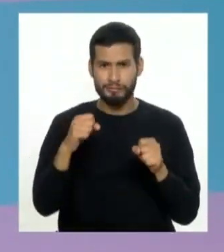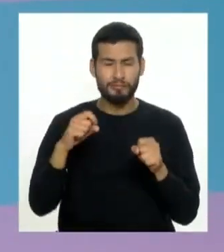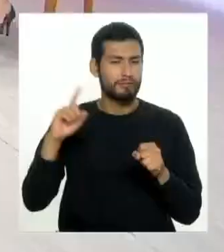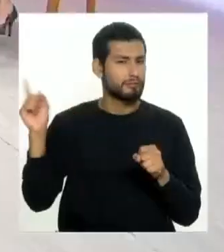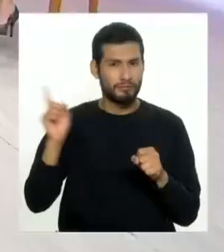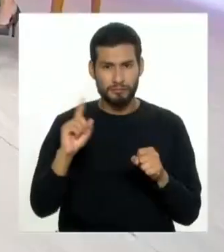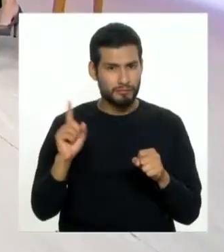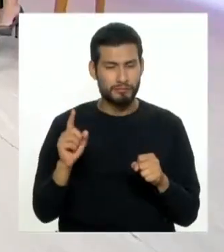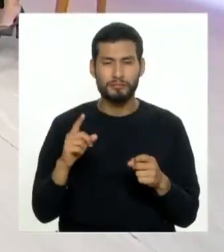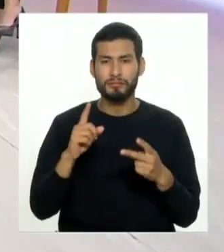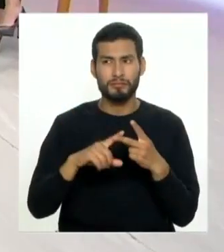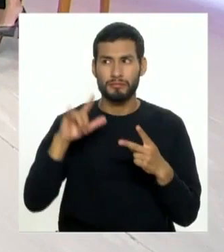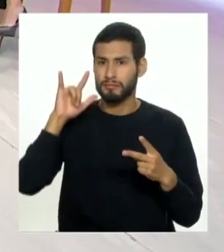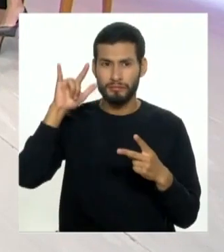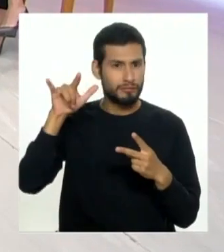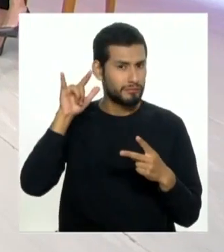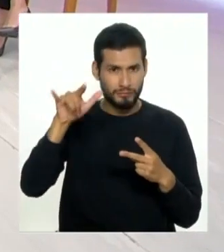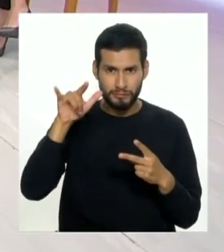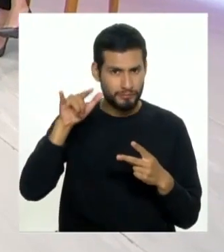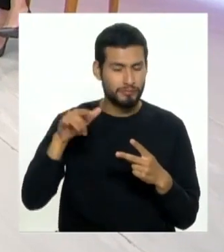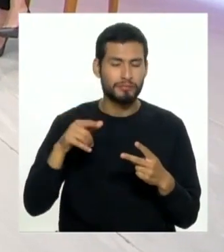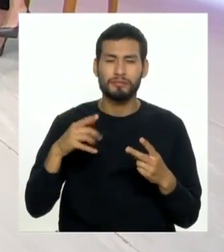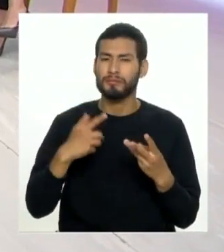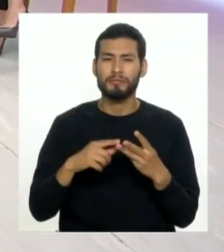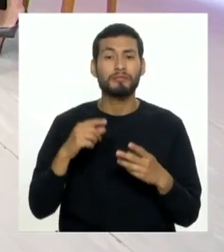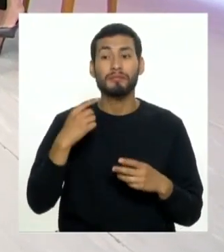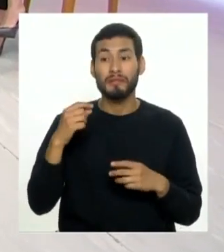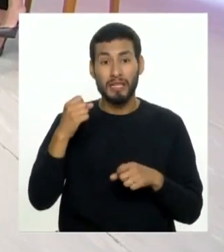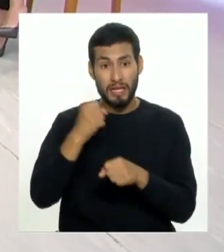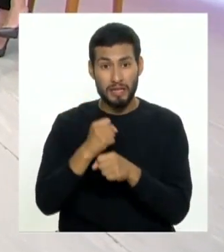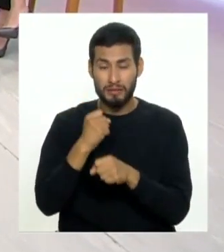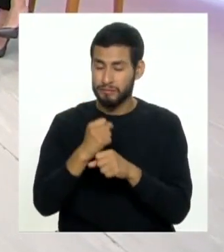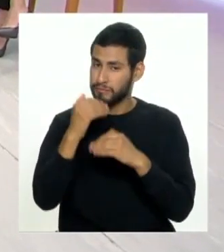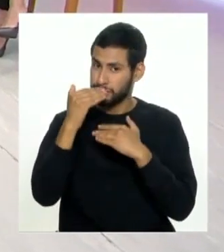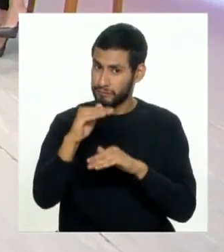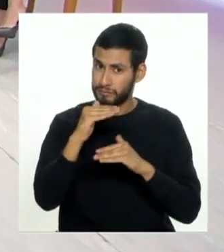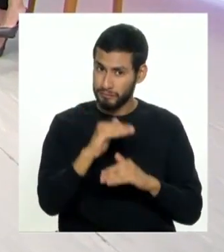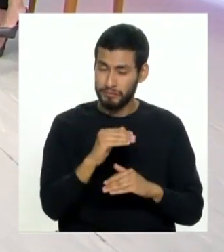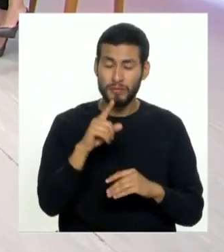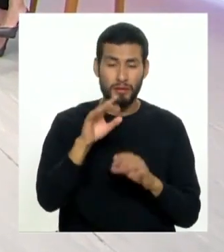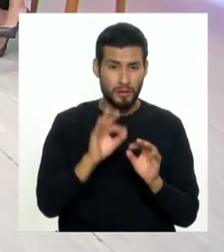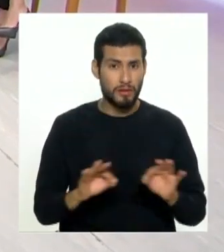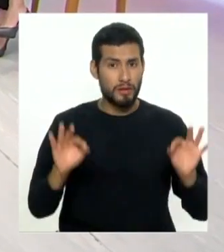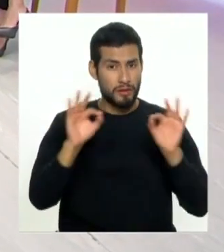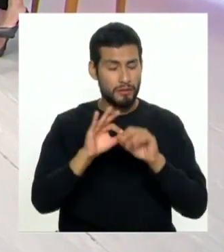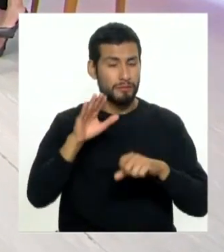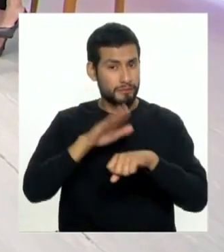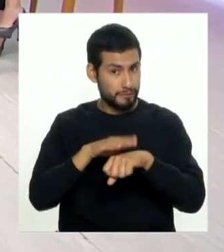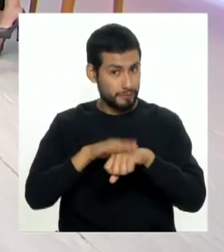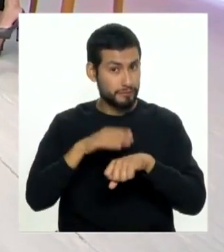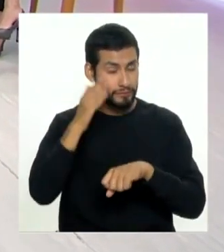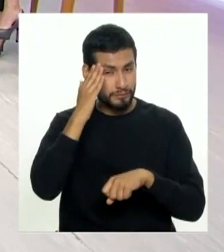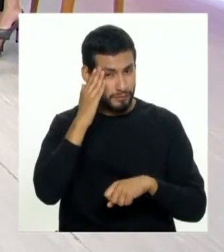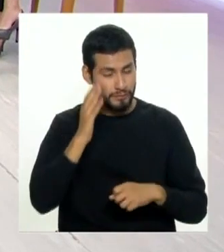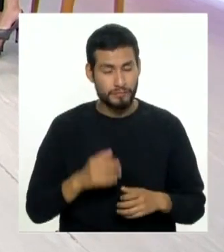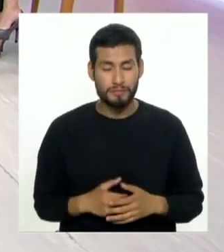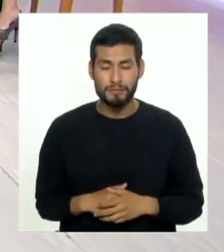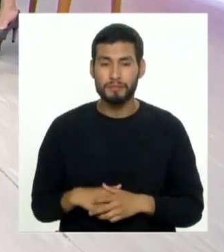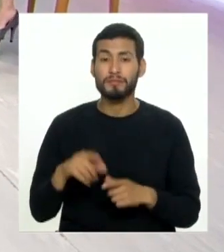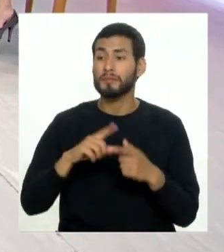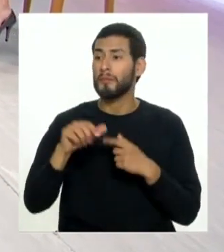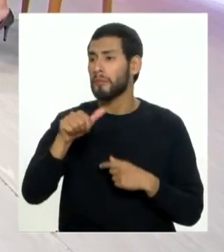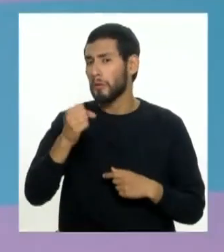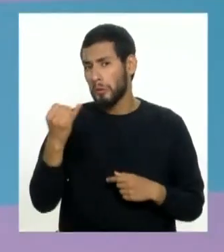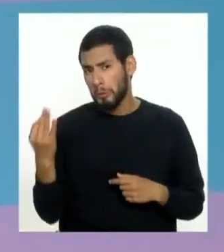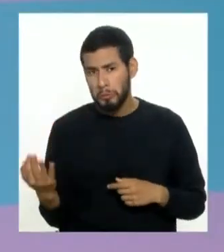automóvil, avión, hay ciertos trabajos donde va a tener restricciones y es importante tenerlo en cuenta. Pero la mayoría de